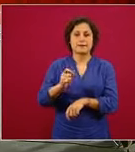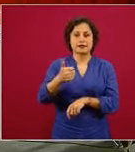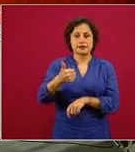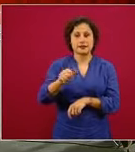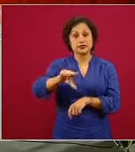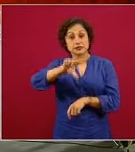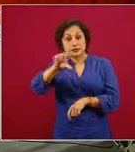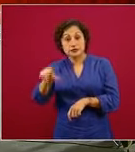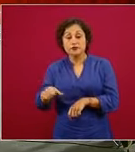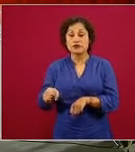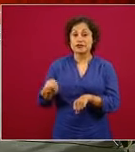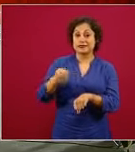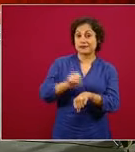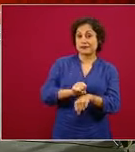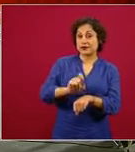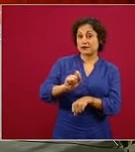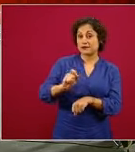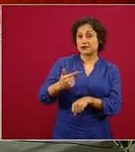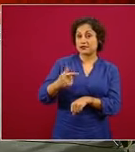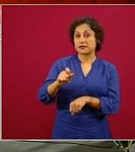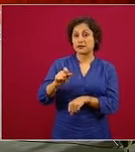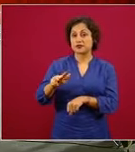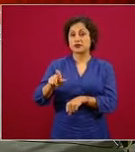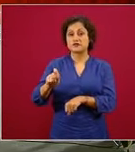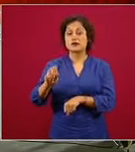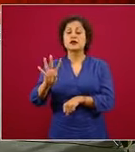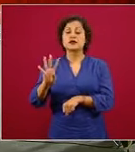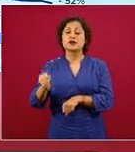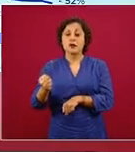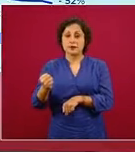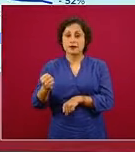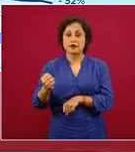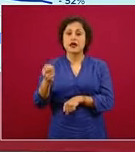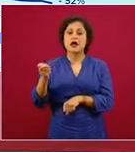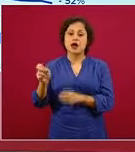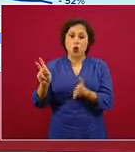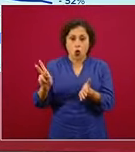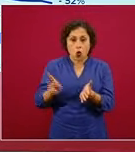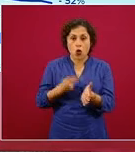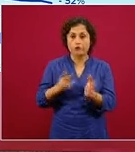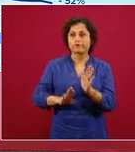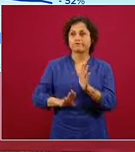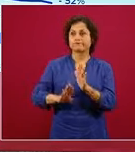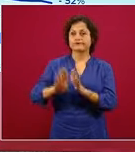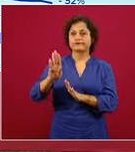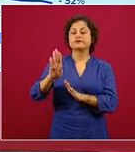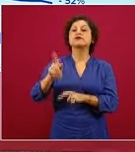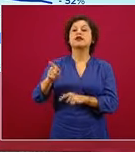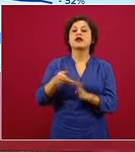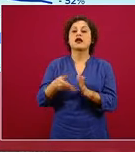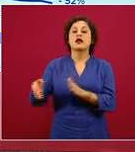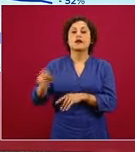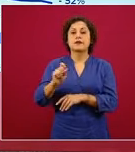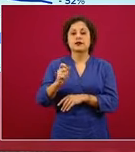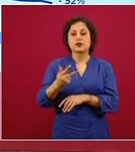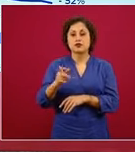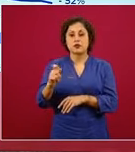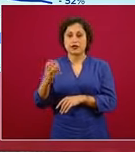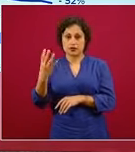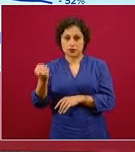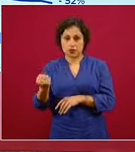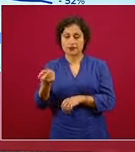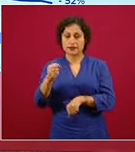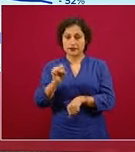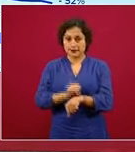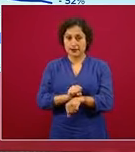semana 27, 28 y 29 prácticamente se forma una nueva meseta que de la 28 a la 29 tiene inclusive